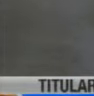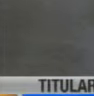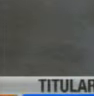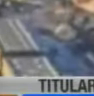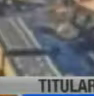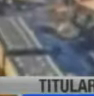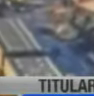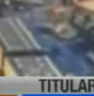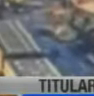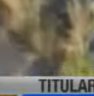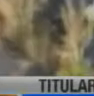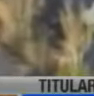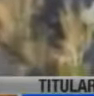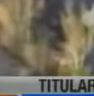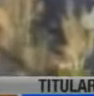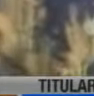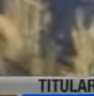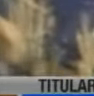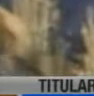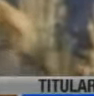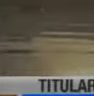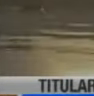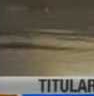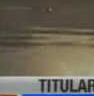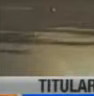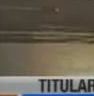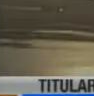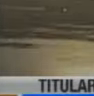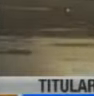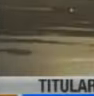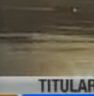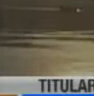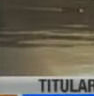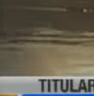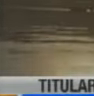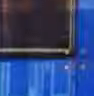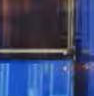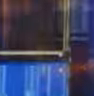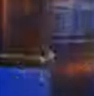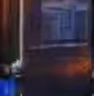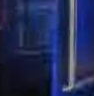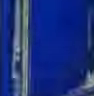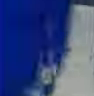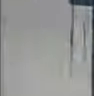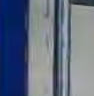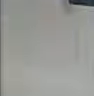Emergencia por incendios forestales en los Estados Unidos y Australia, que vive la peor ola de calor.